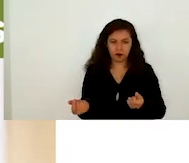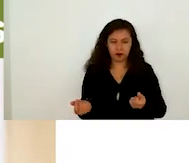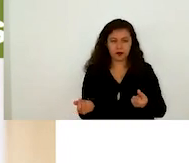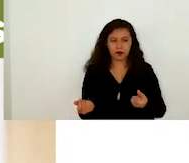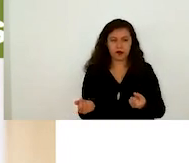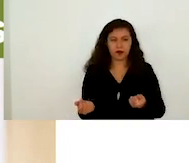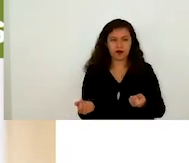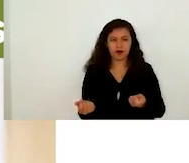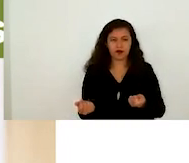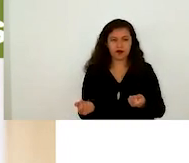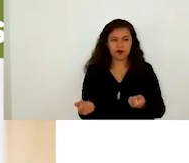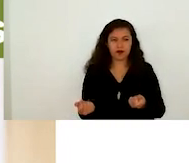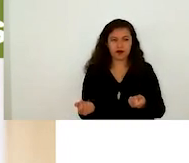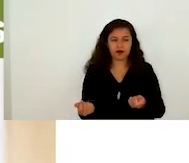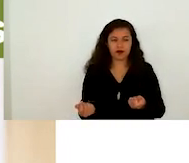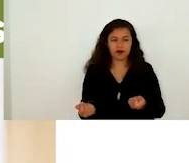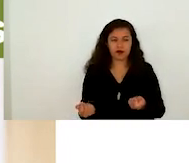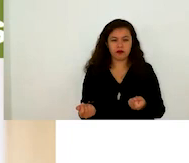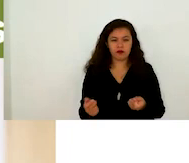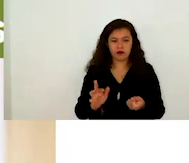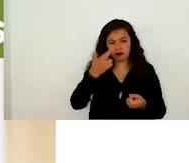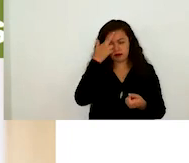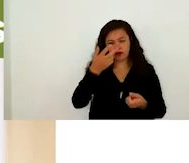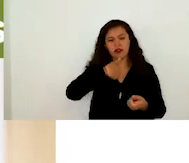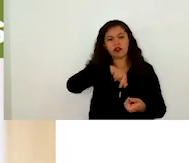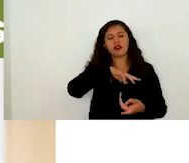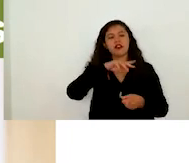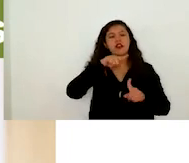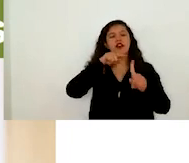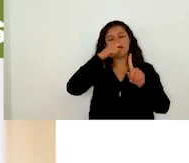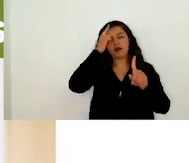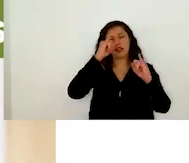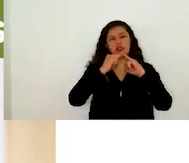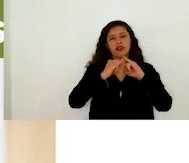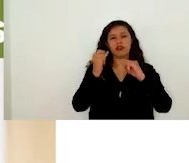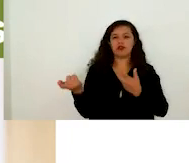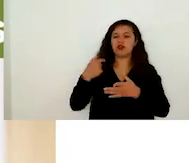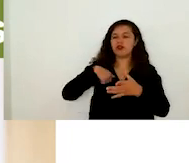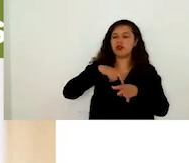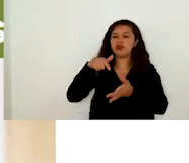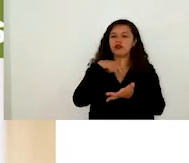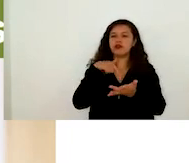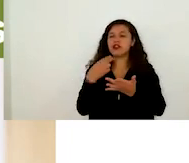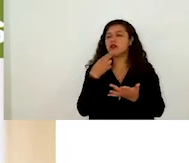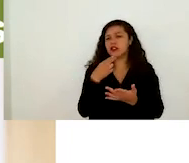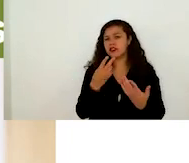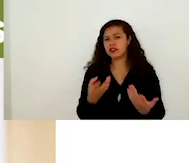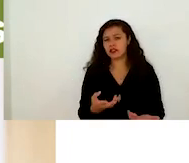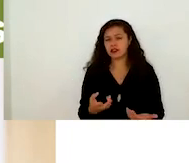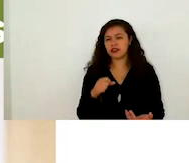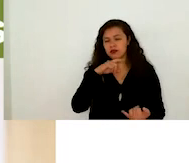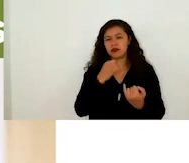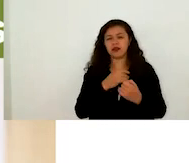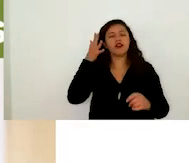el alcance de posicionarnos en nuestra visión de la institución y claro si en la misión